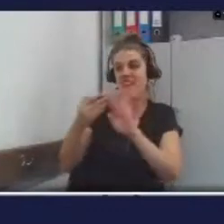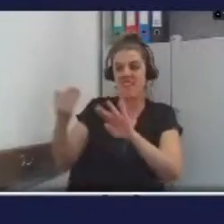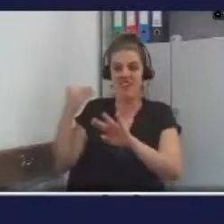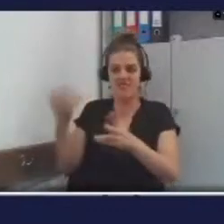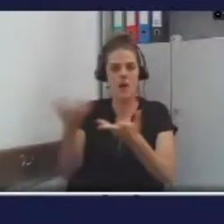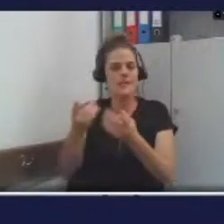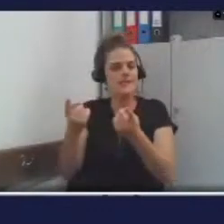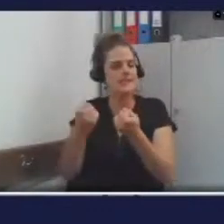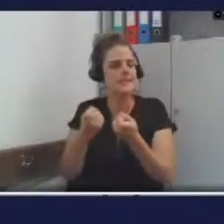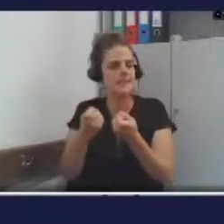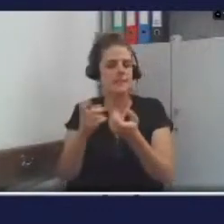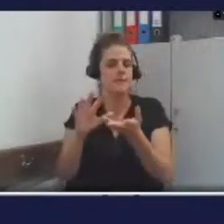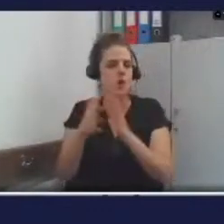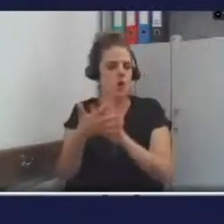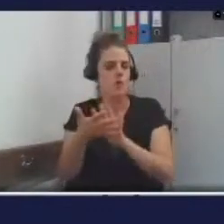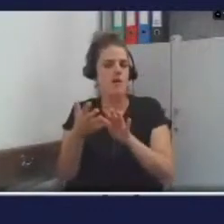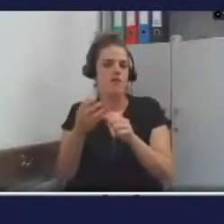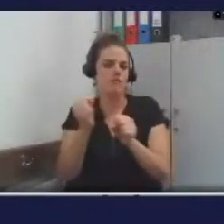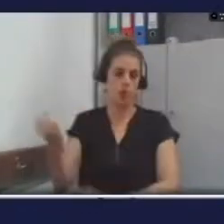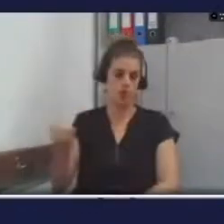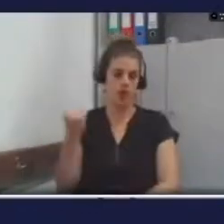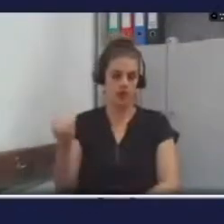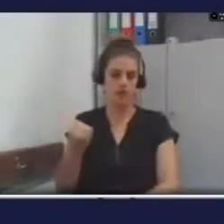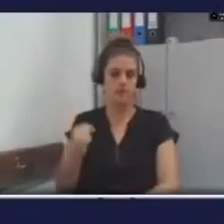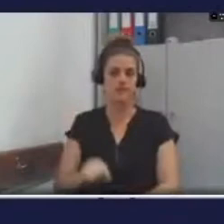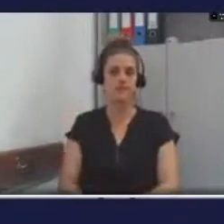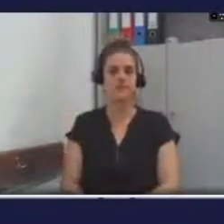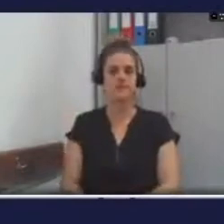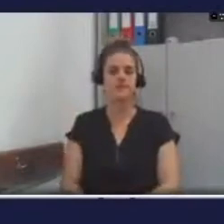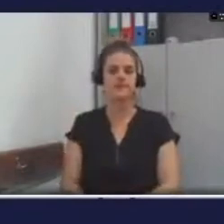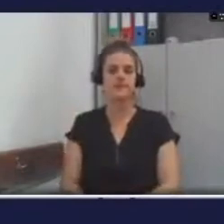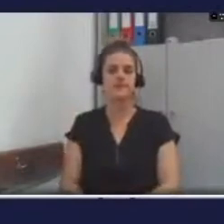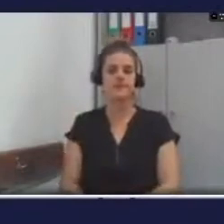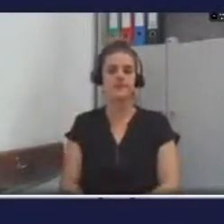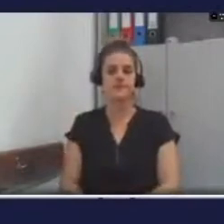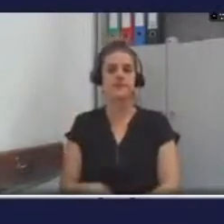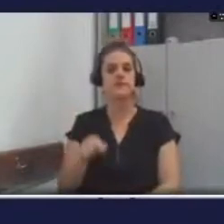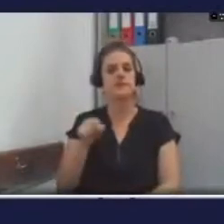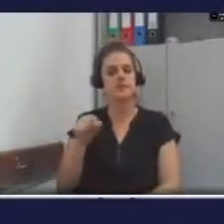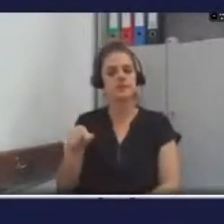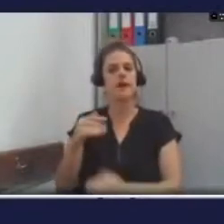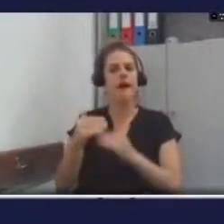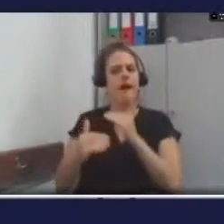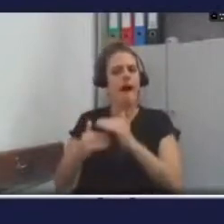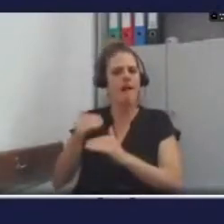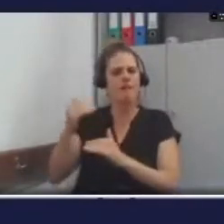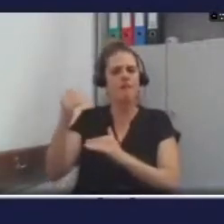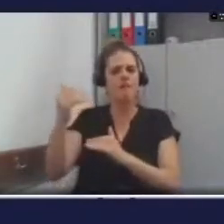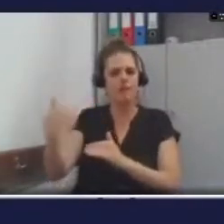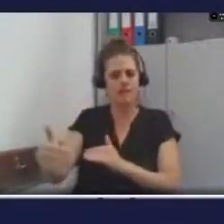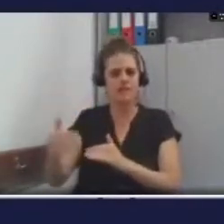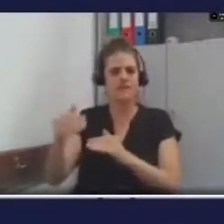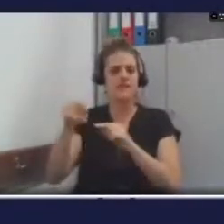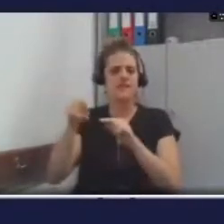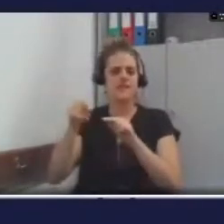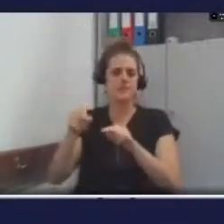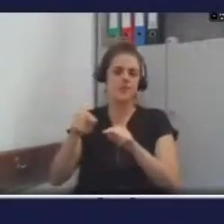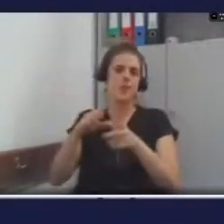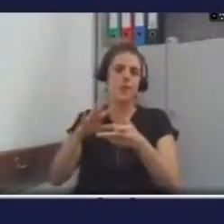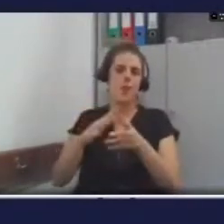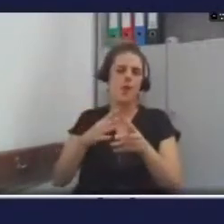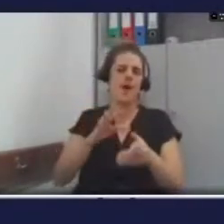en relación también a las distintas propuestas. Se avanzó en ruptura de formatos también en este sentido de la